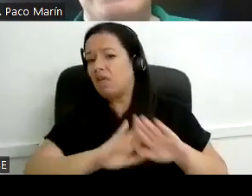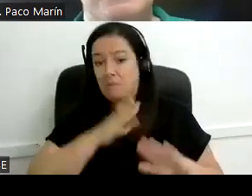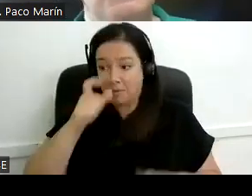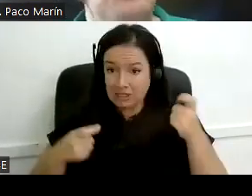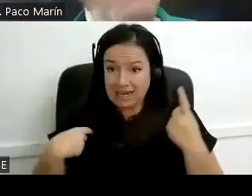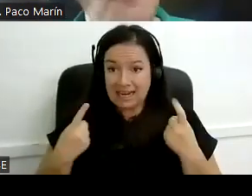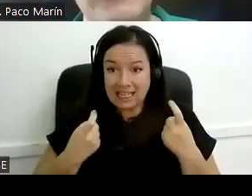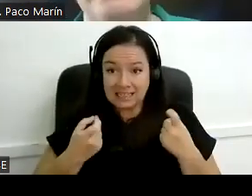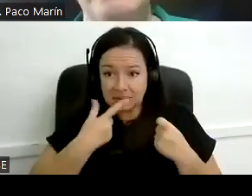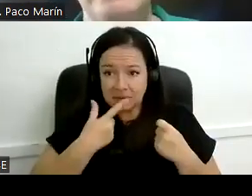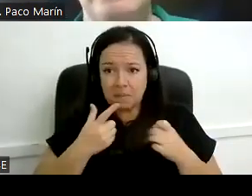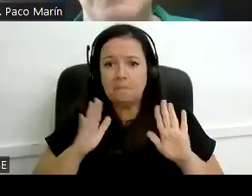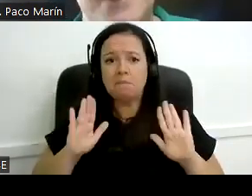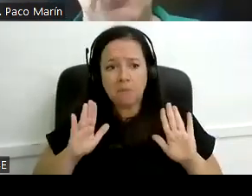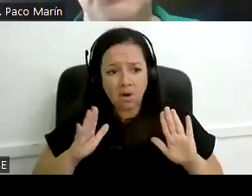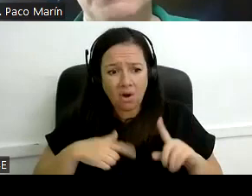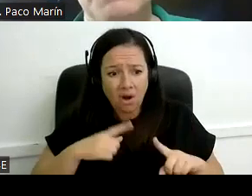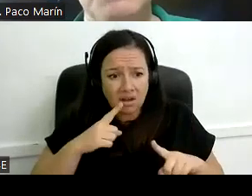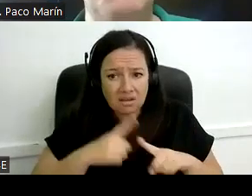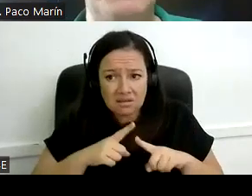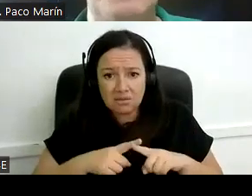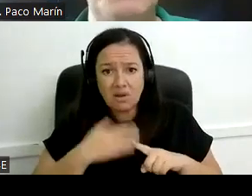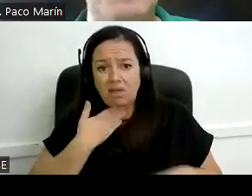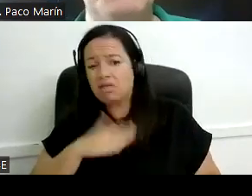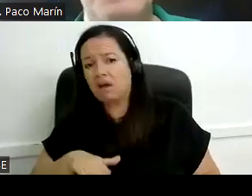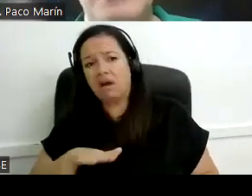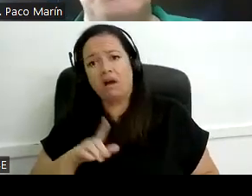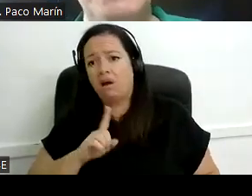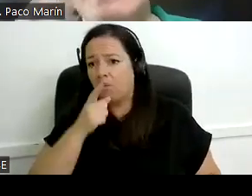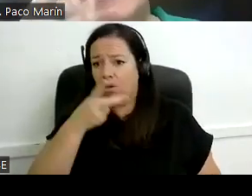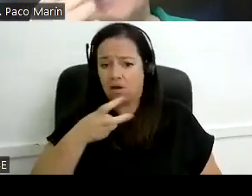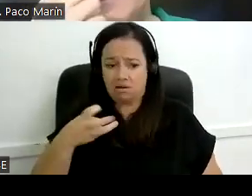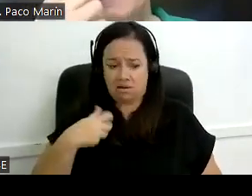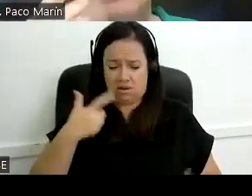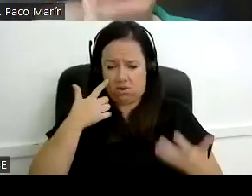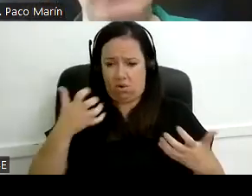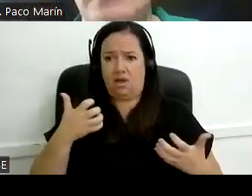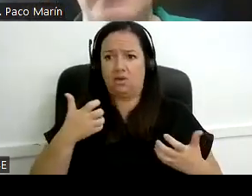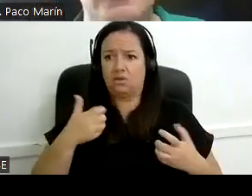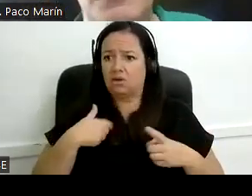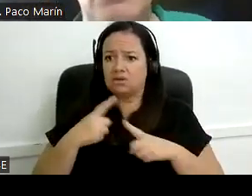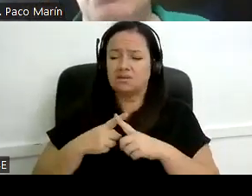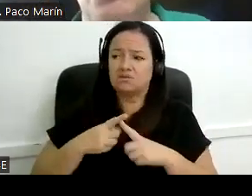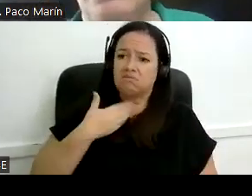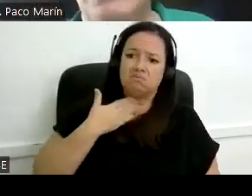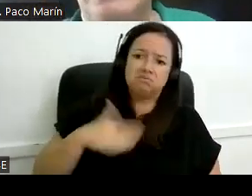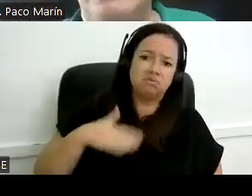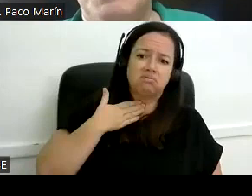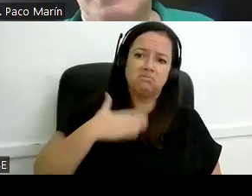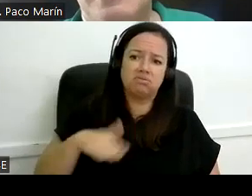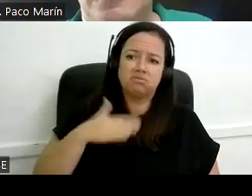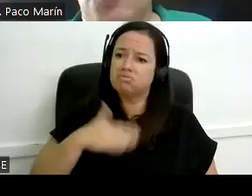necesitan, son muy reticentes a seguir con ese tratamiento porque las primeras semanas ya notan que le disminuye mucho